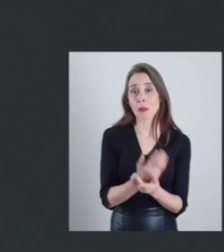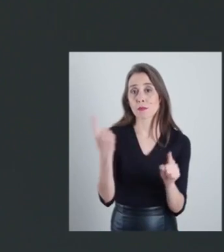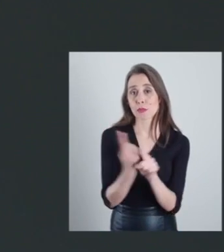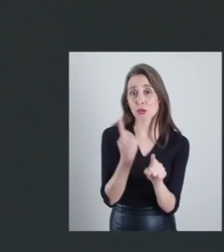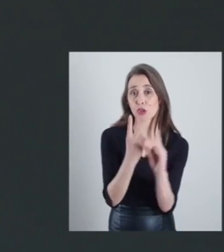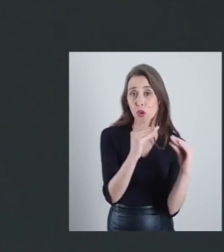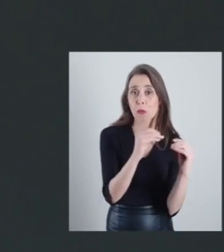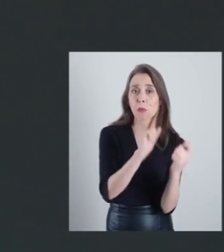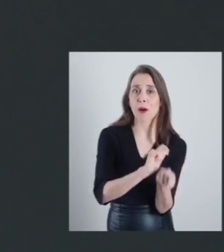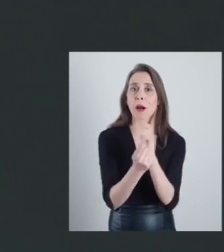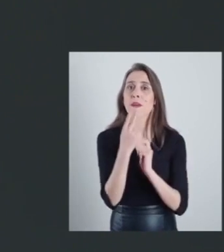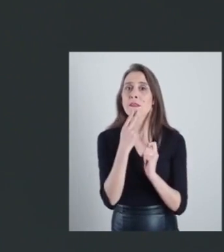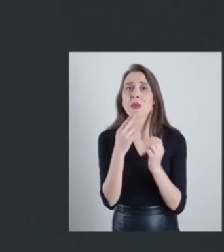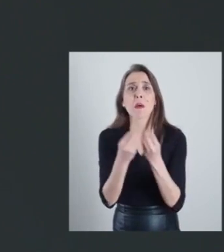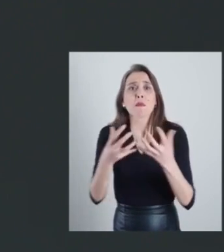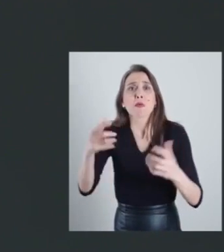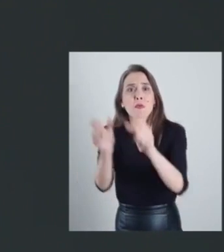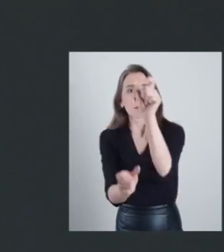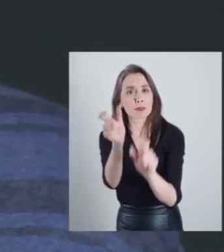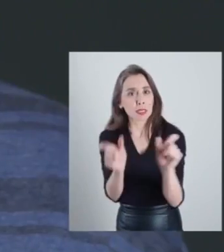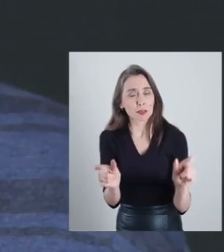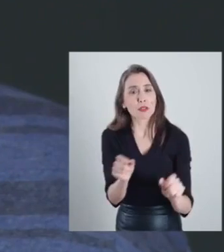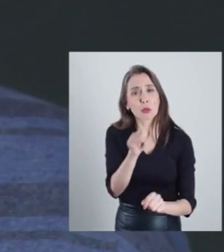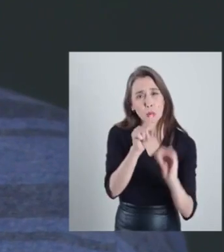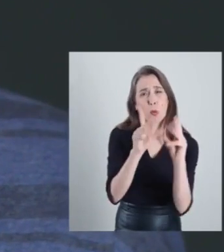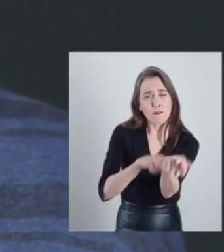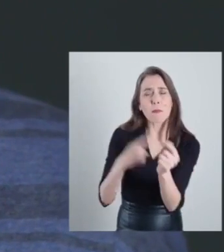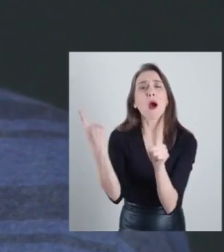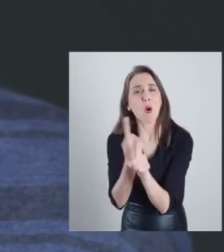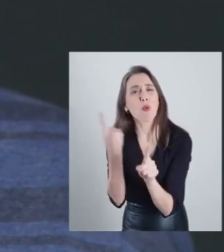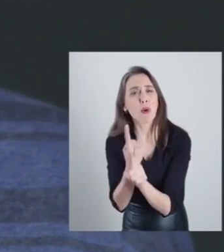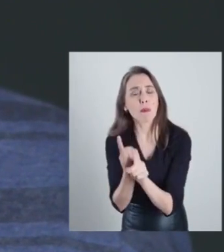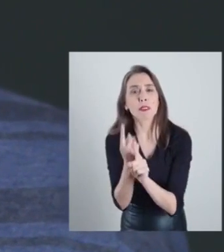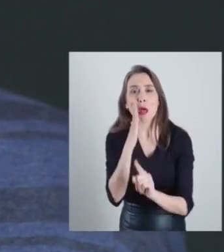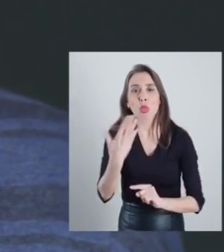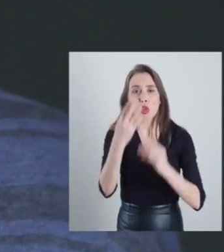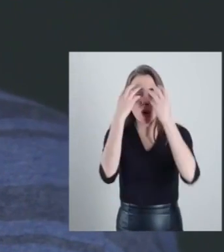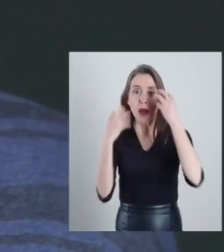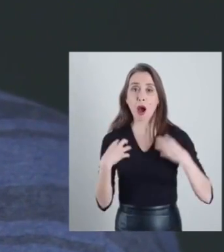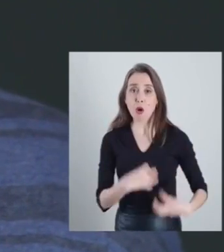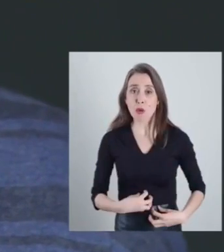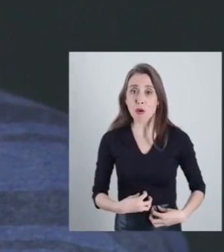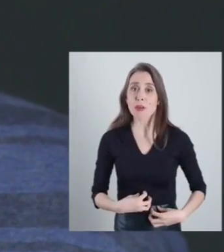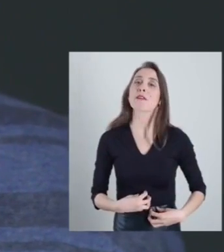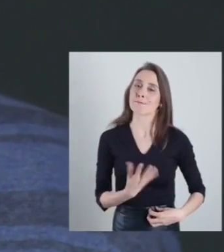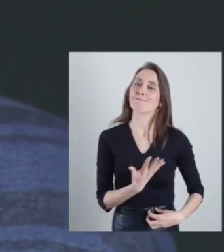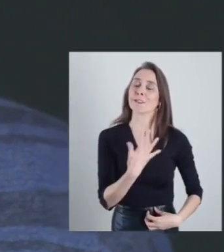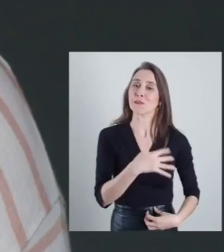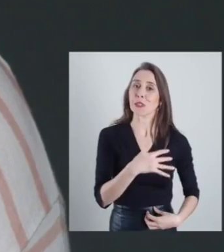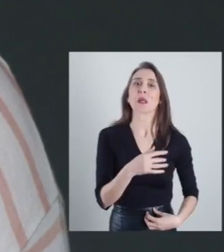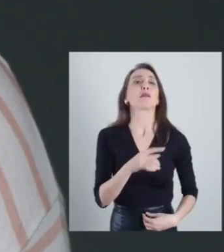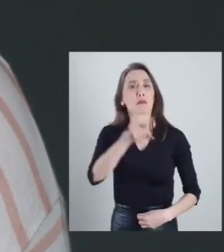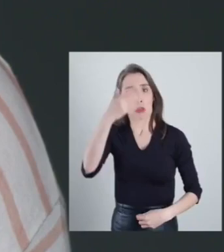Hay conversaciones que pueden cambiar la vida de muchas personas. Conversar con tu familia sobre la donación de órganos es una de